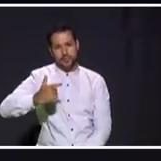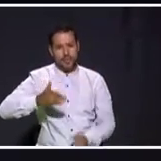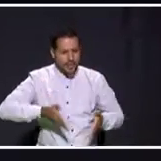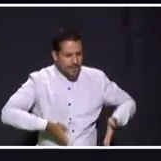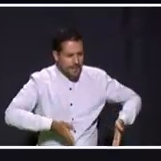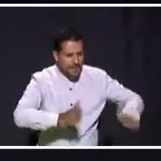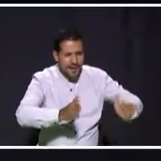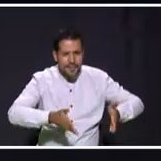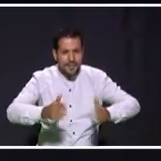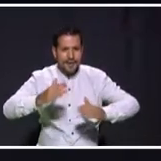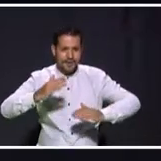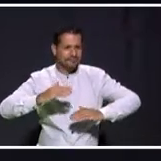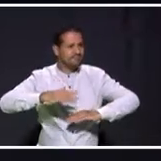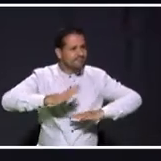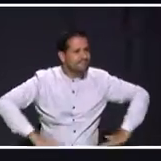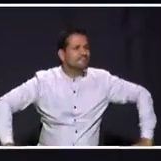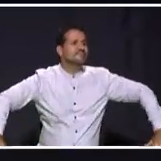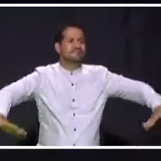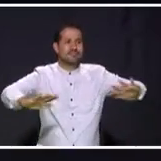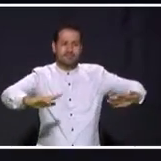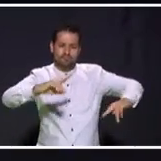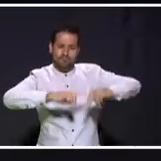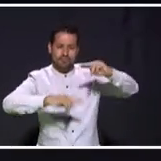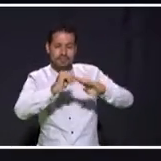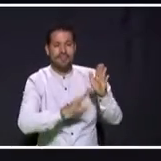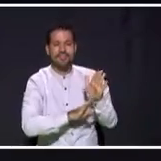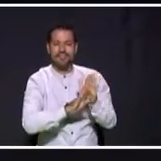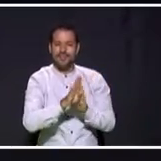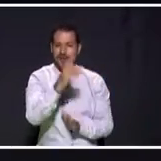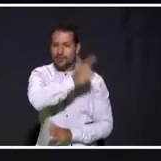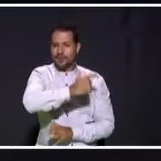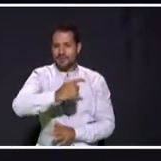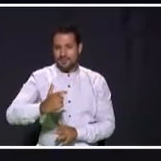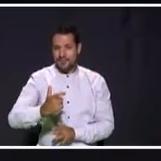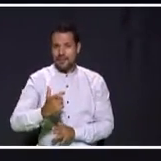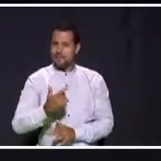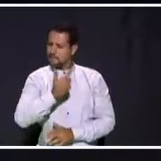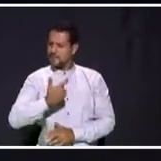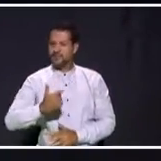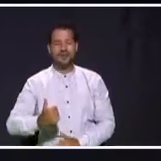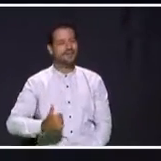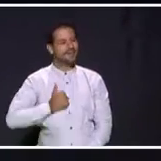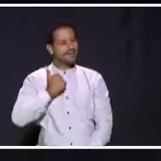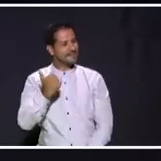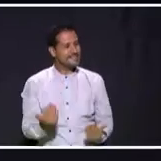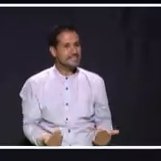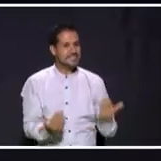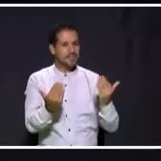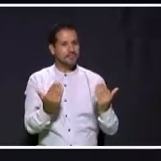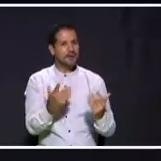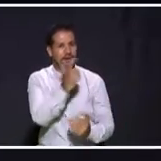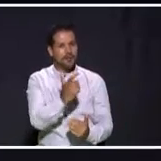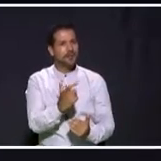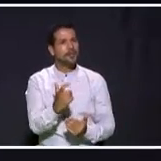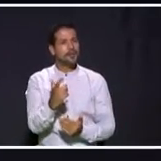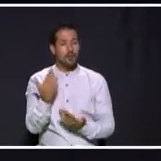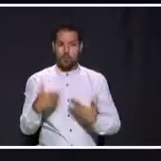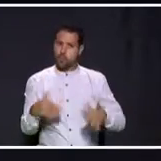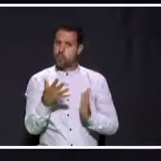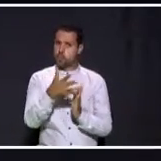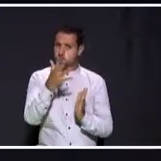son un instrumento para el desarrollo de las personas para el desarrollo de las comunidades y para el cuidado de la riqueza que tiene antioquia